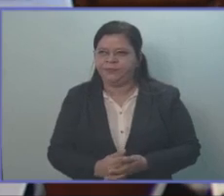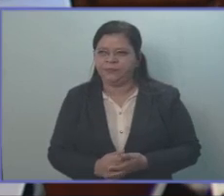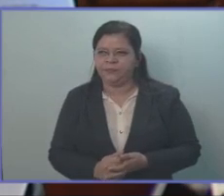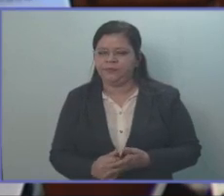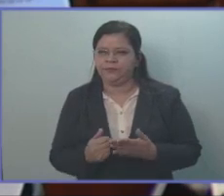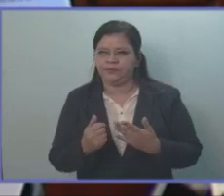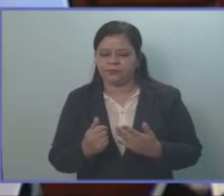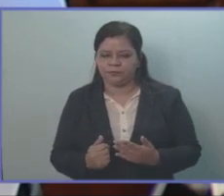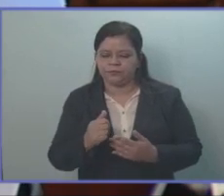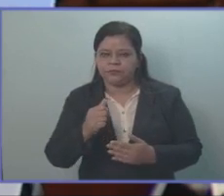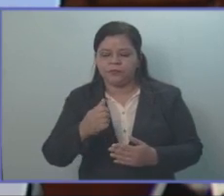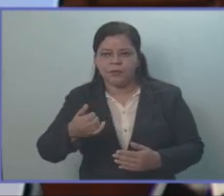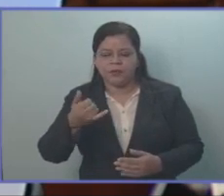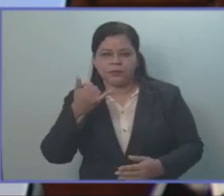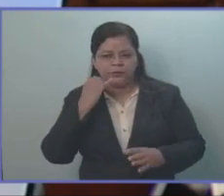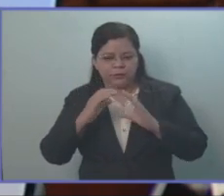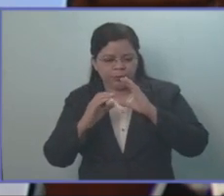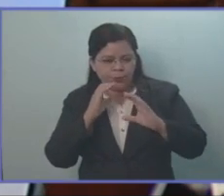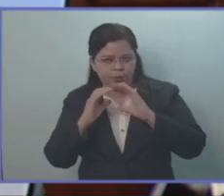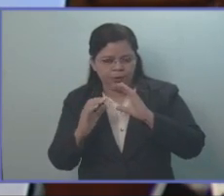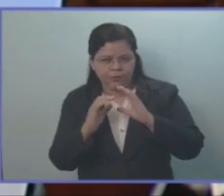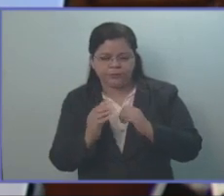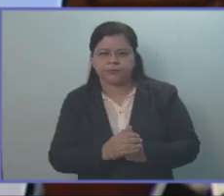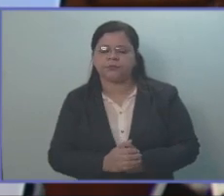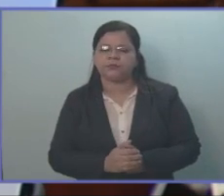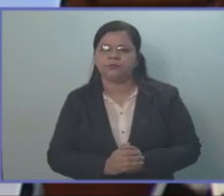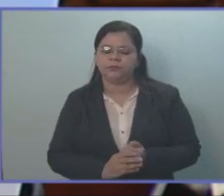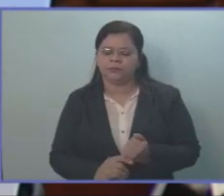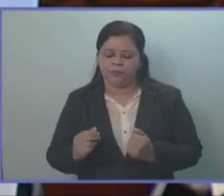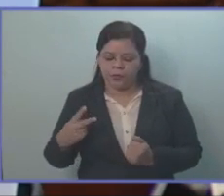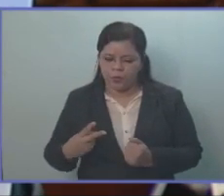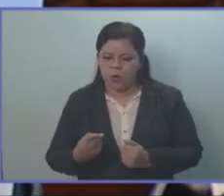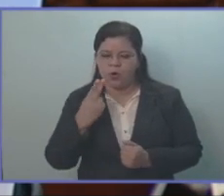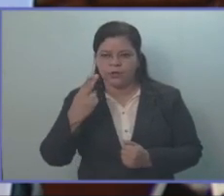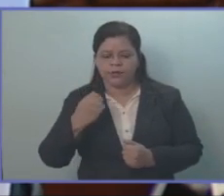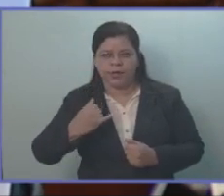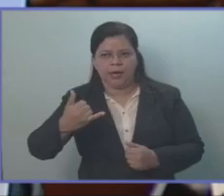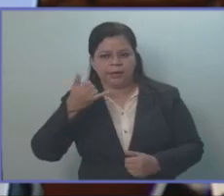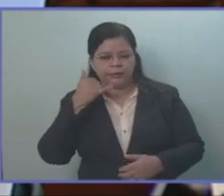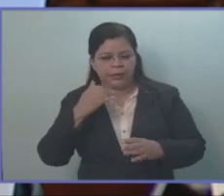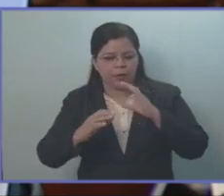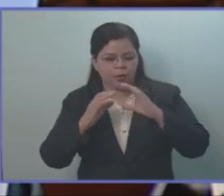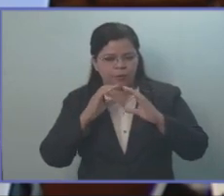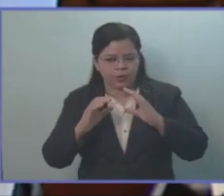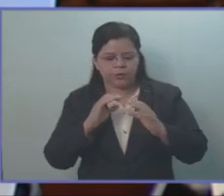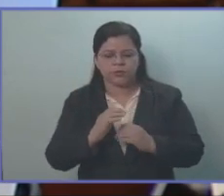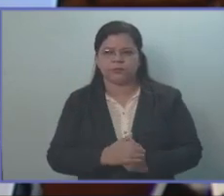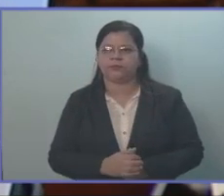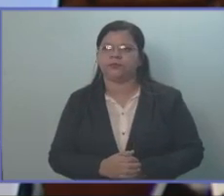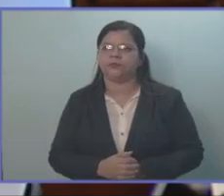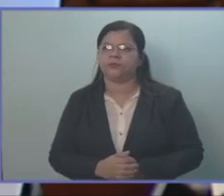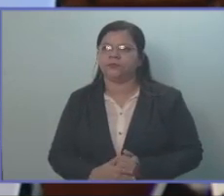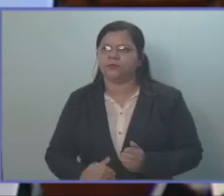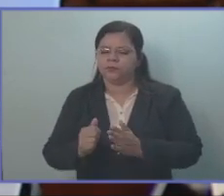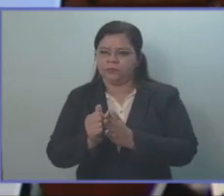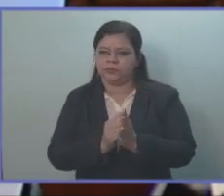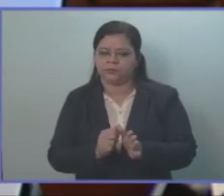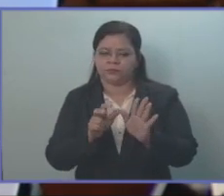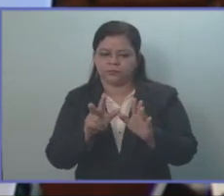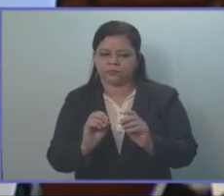Tráfico de telecomunicaciones. Corte de tráfico de telecomunicaciones.